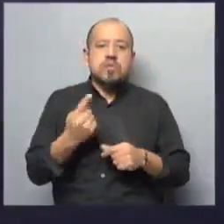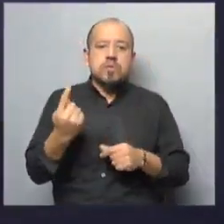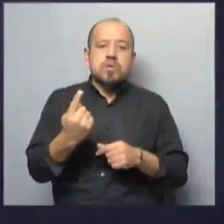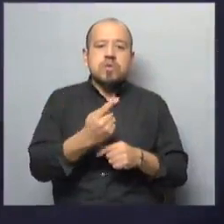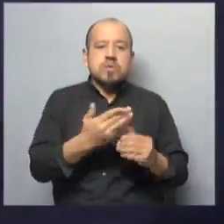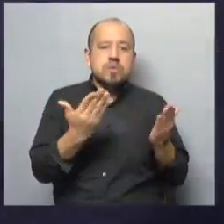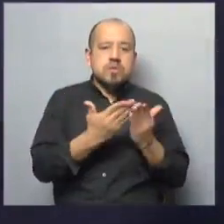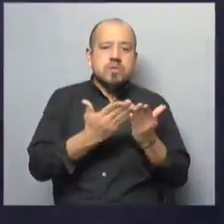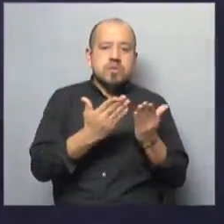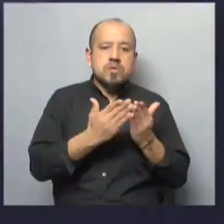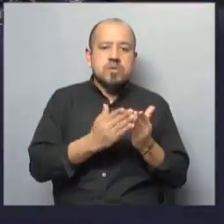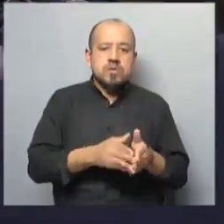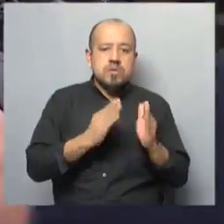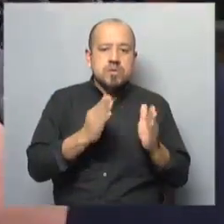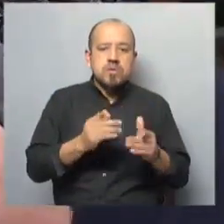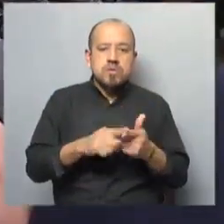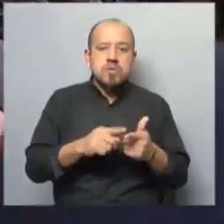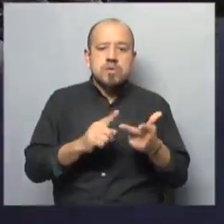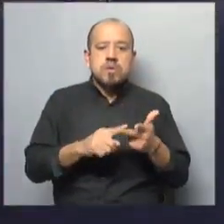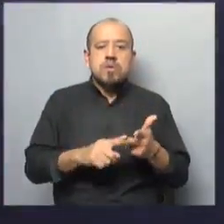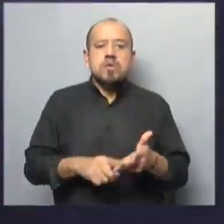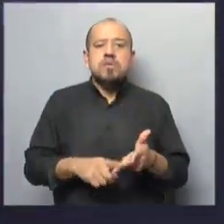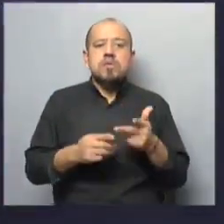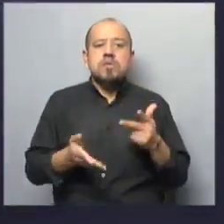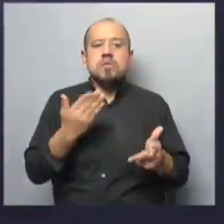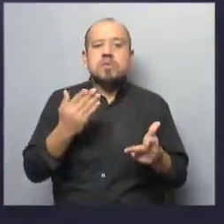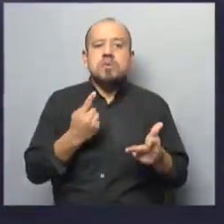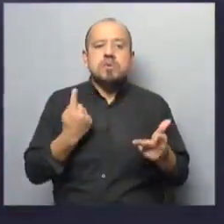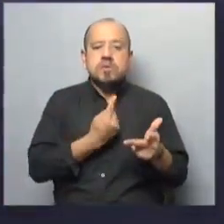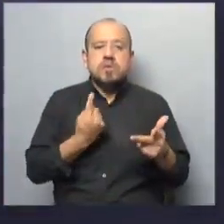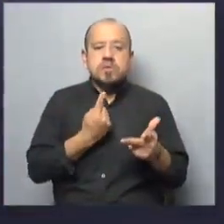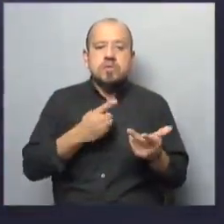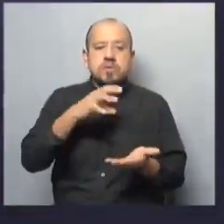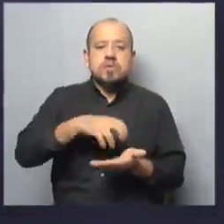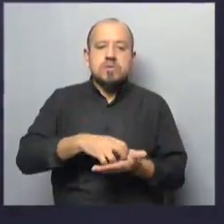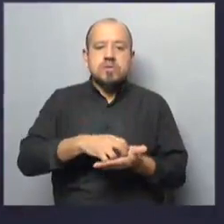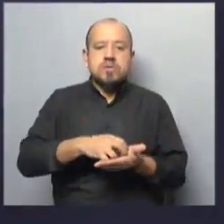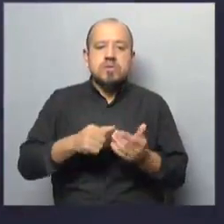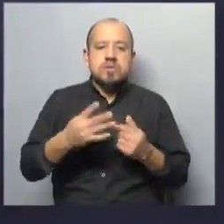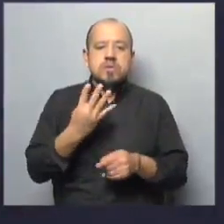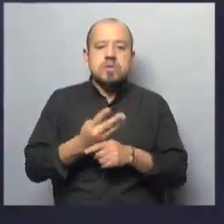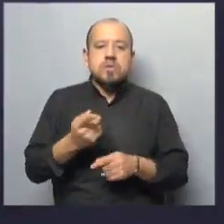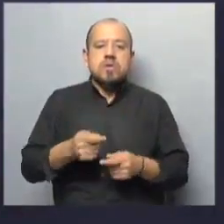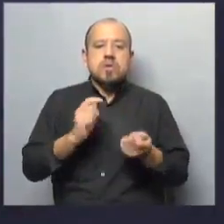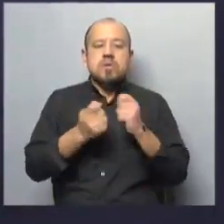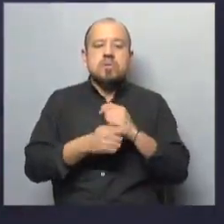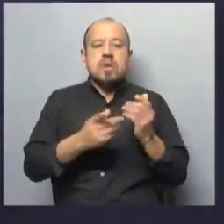a personalizar la educación. Tercero, a darle más autonomía a los centros educativos. Cuarto, a cambiar la